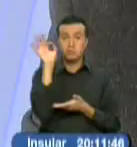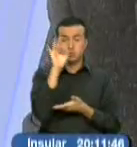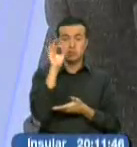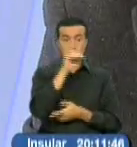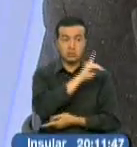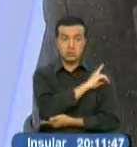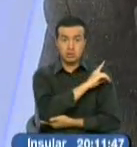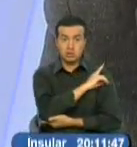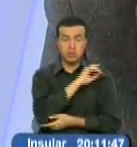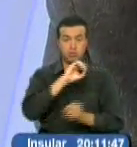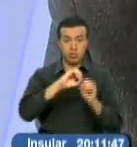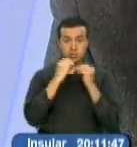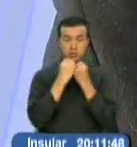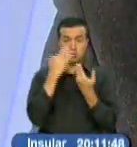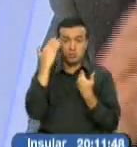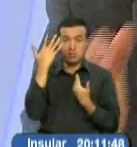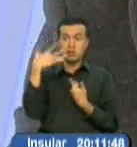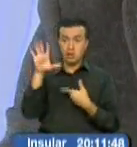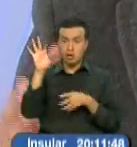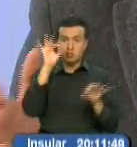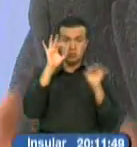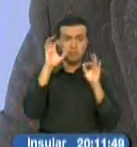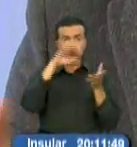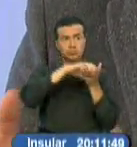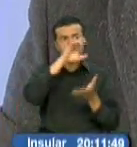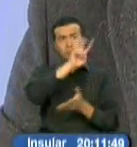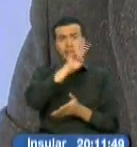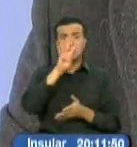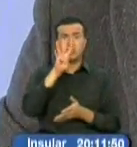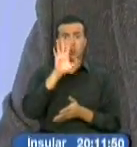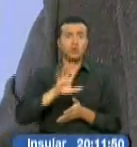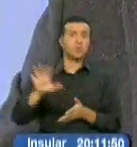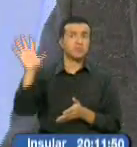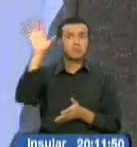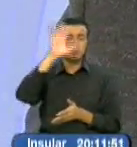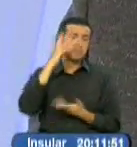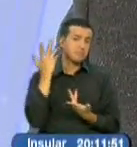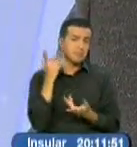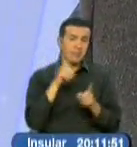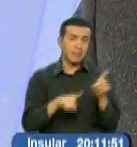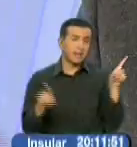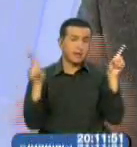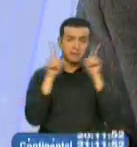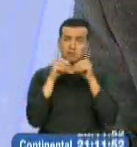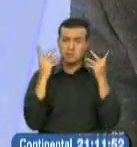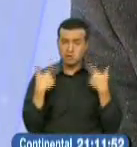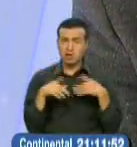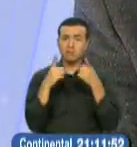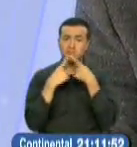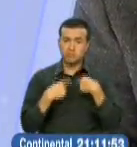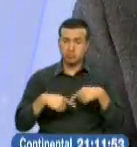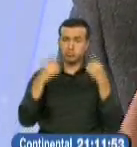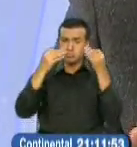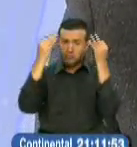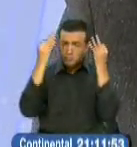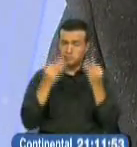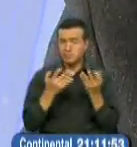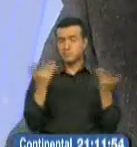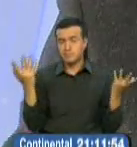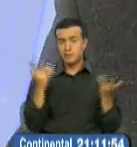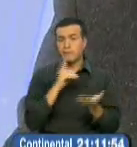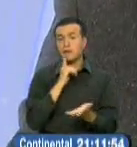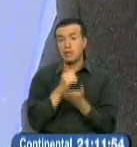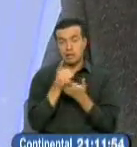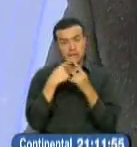de los delegados de las organizaciones políticas en cada una de las 24 juntas provinciales. Por eso es que los resultados ya son oficiales y obviamente hay que